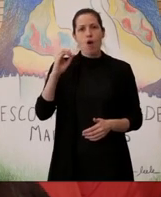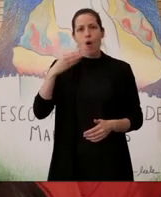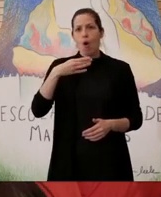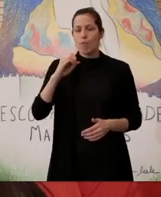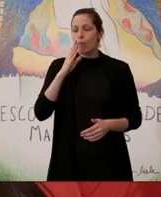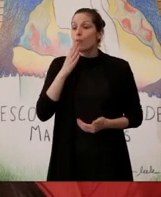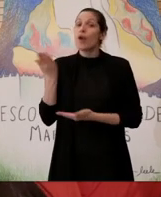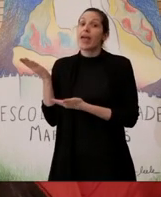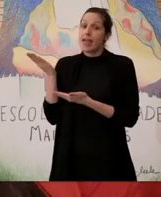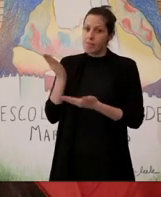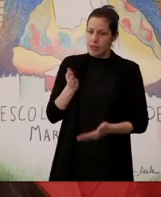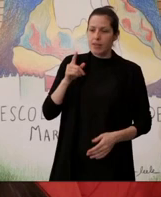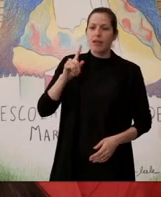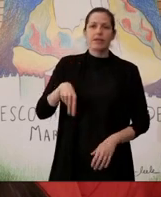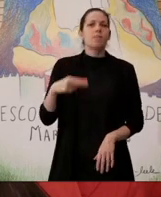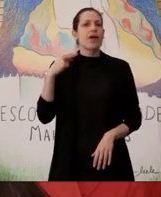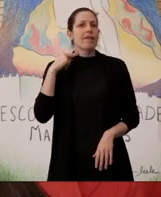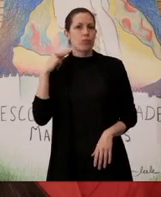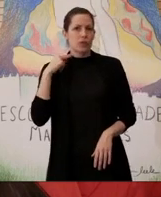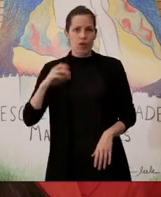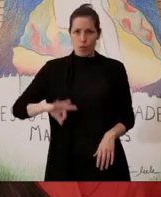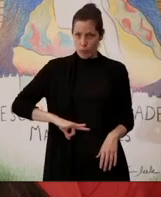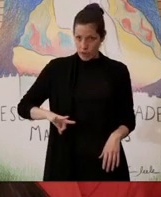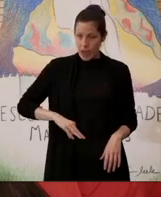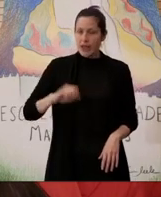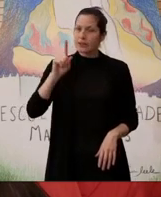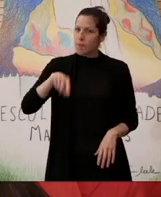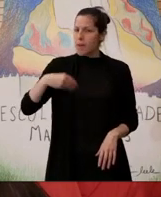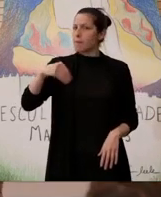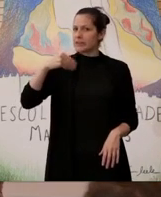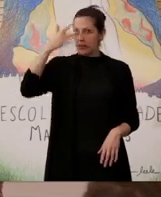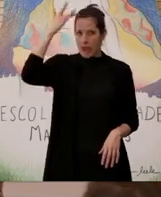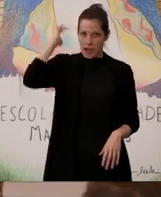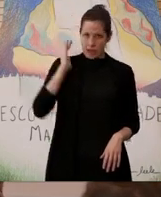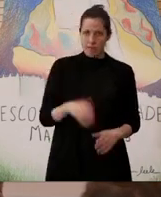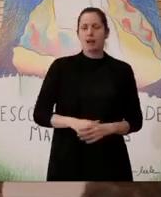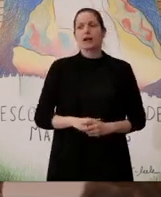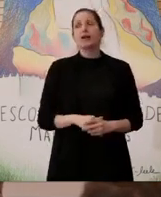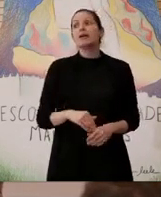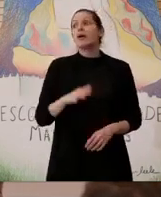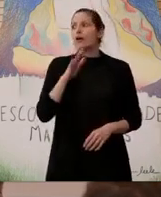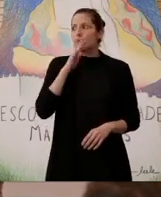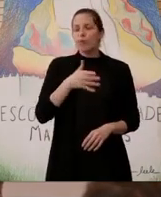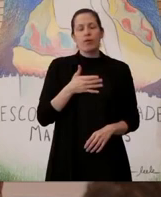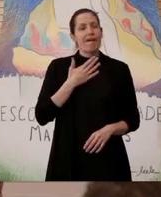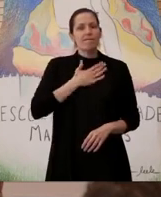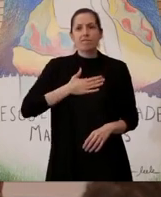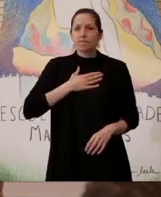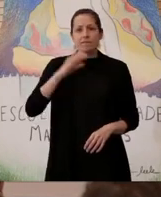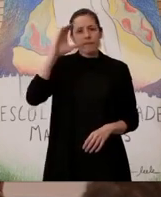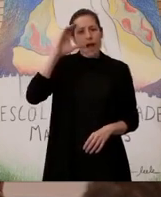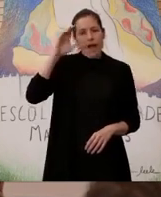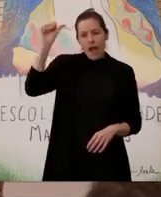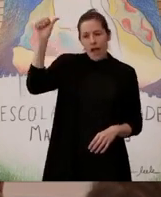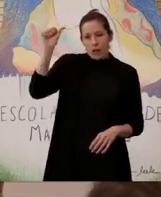a diputación de pontevedra y a Carmela Silva y sobre todo porque también fue un placer scoital la mesa anterior